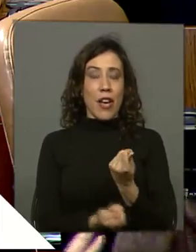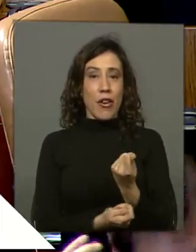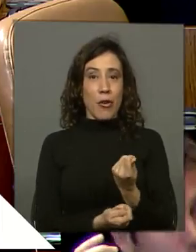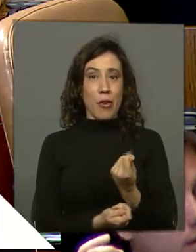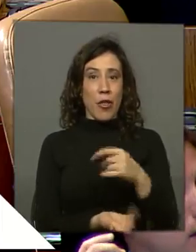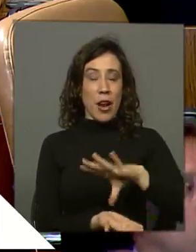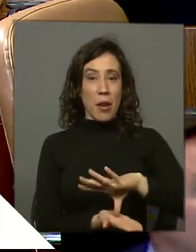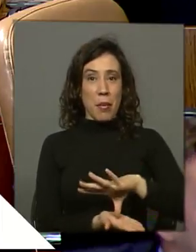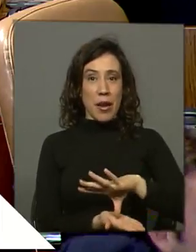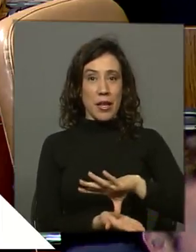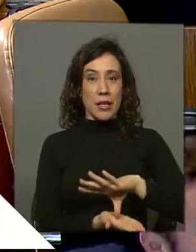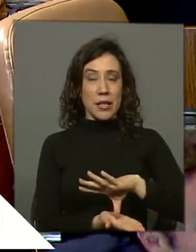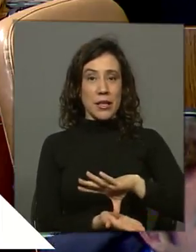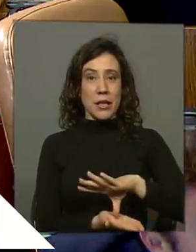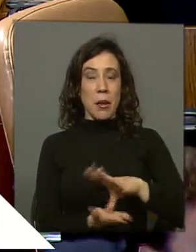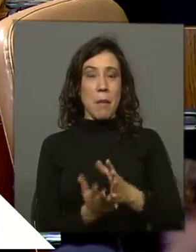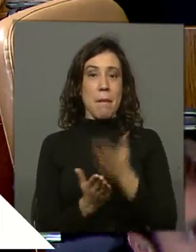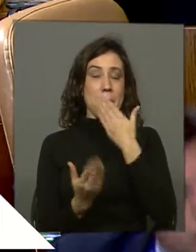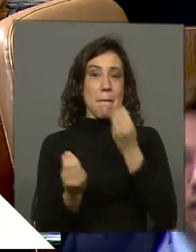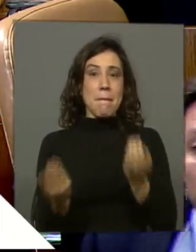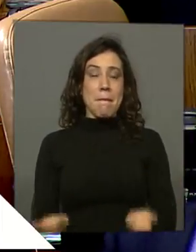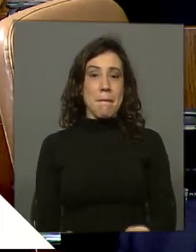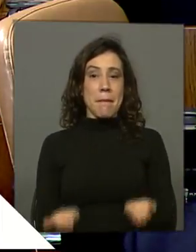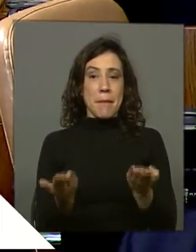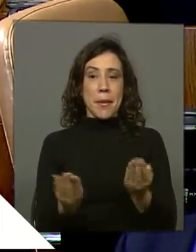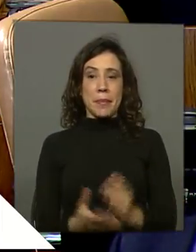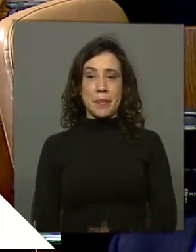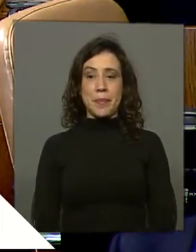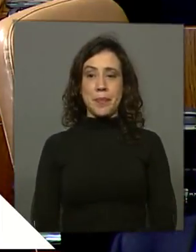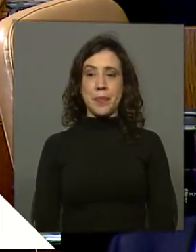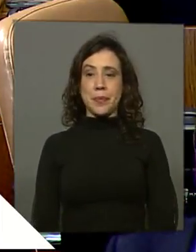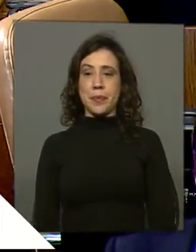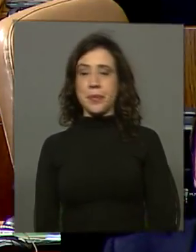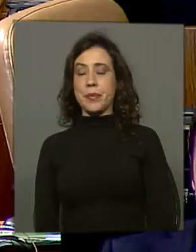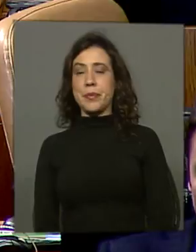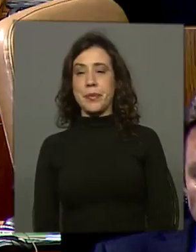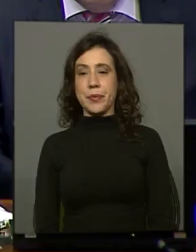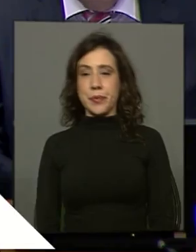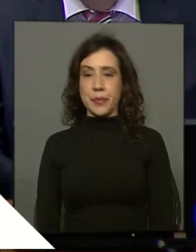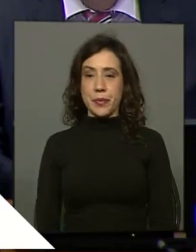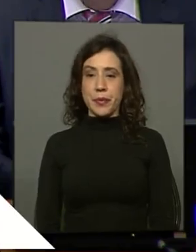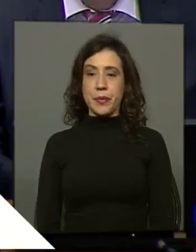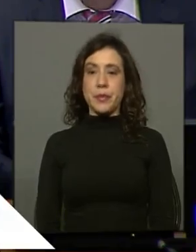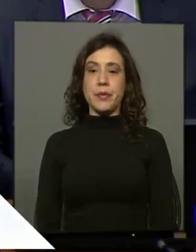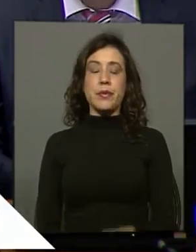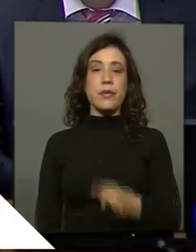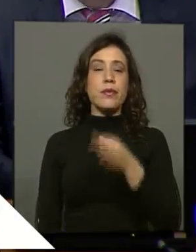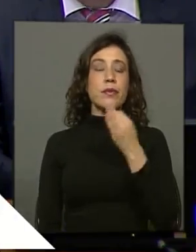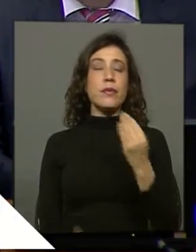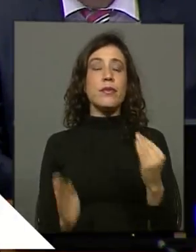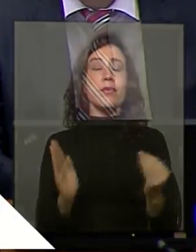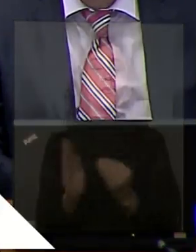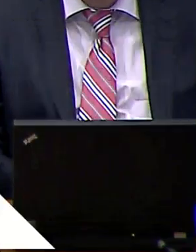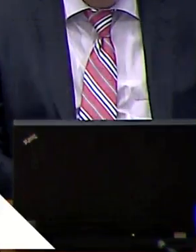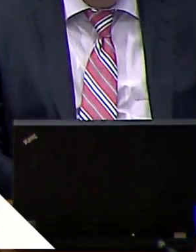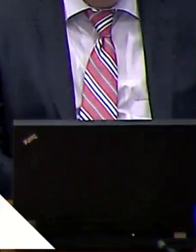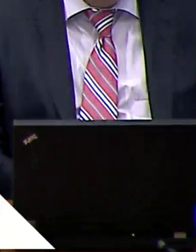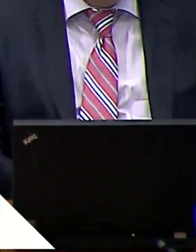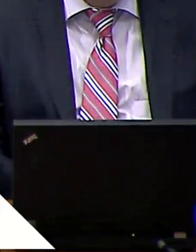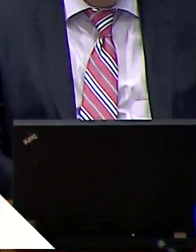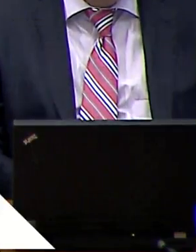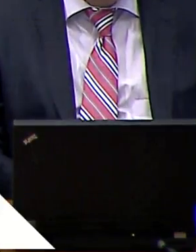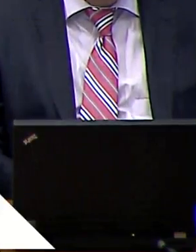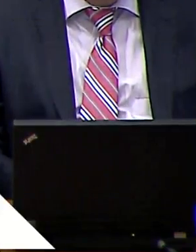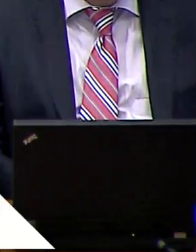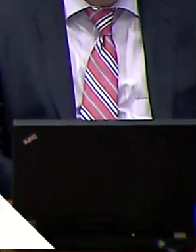país se verán muy potenciados he dicho señor presidente para hablar a favor en el tiempo restante ofrezco la palabra